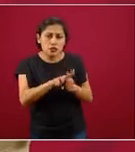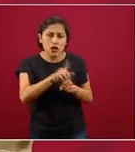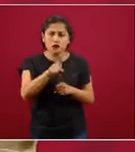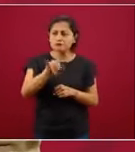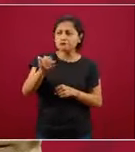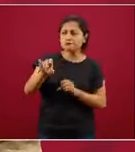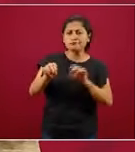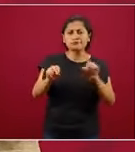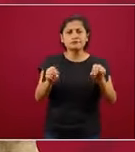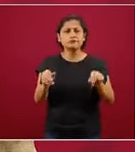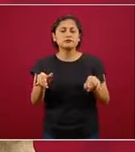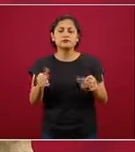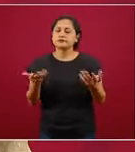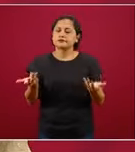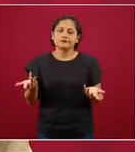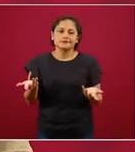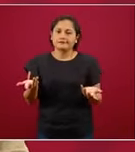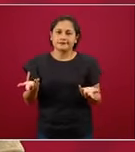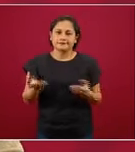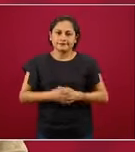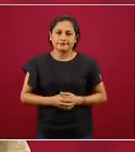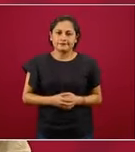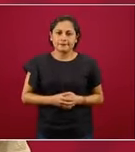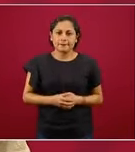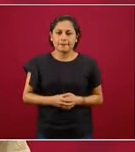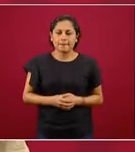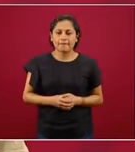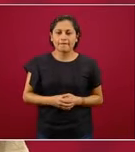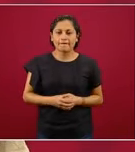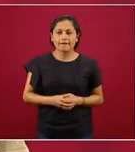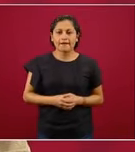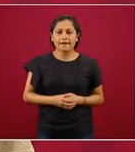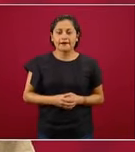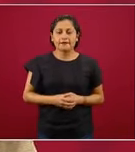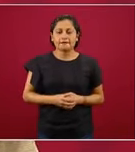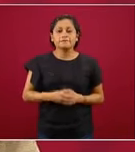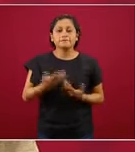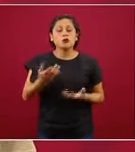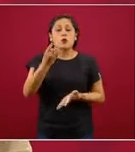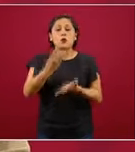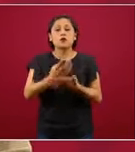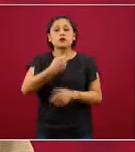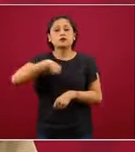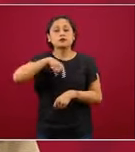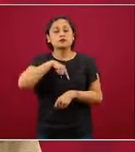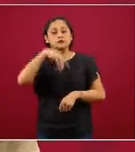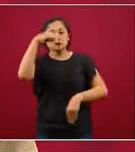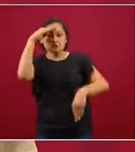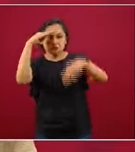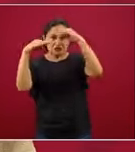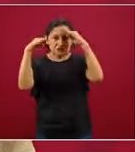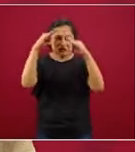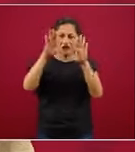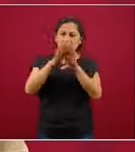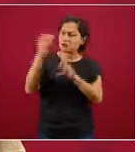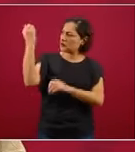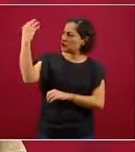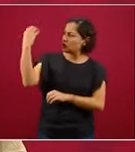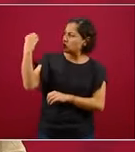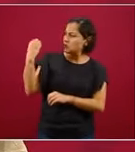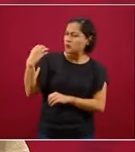encontrar la mayor cantidad de apoyos a una situación en particular, un color del semáforo. No